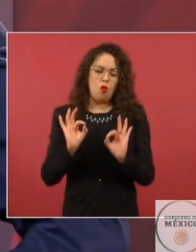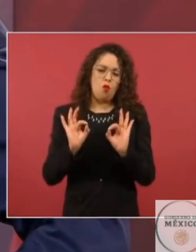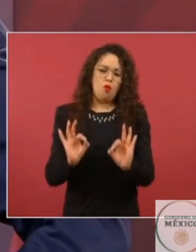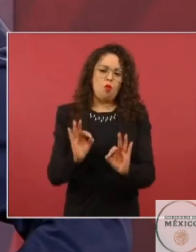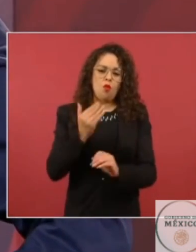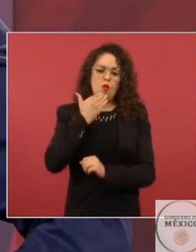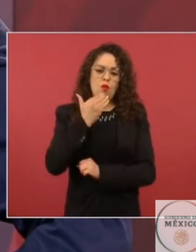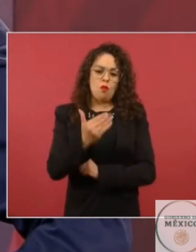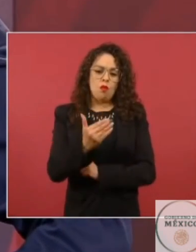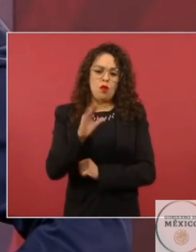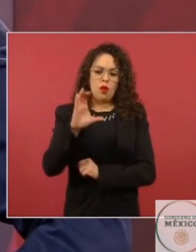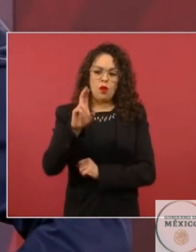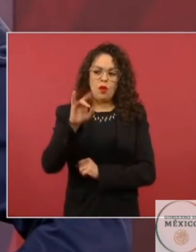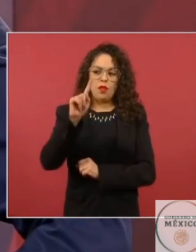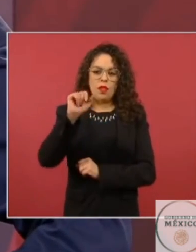Cuitlahua